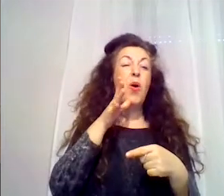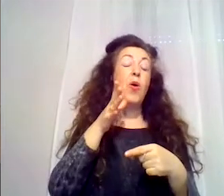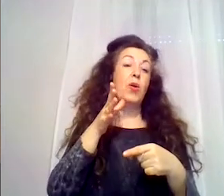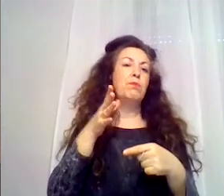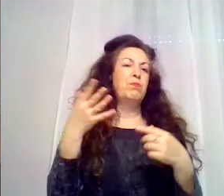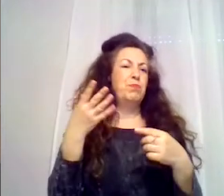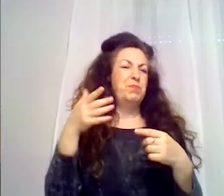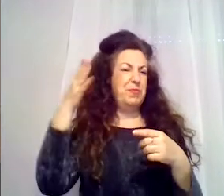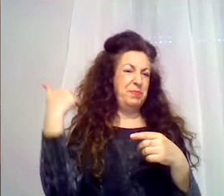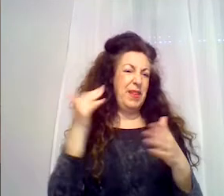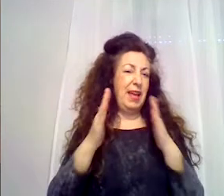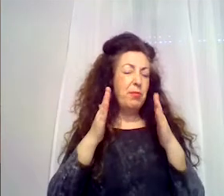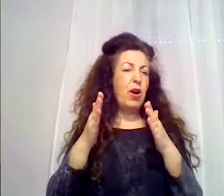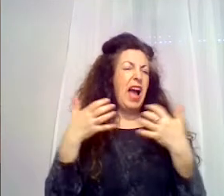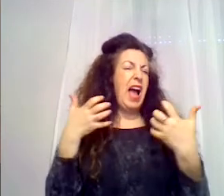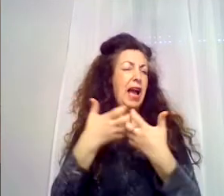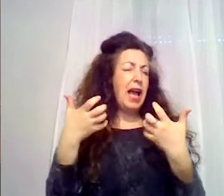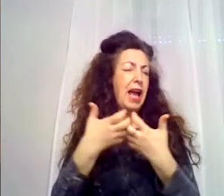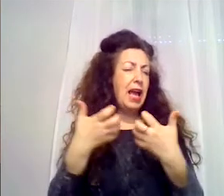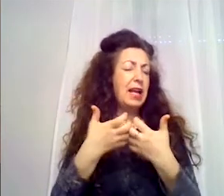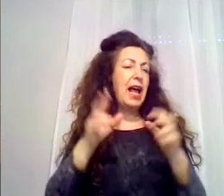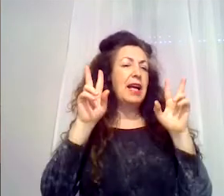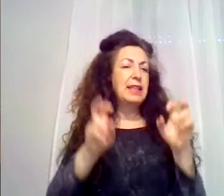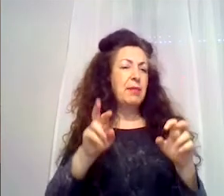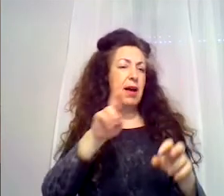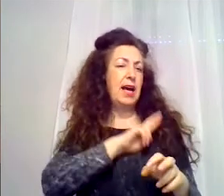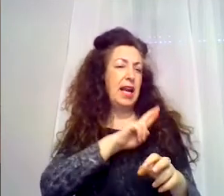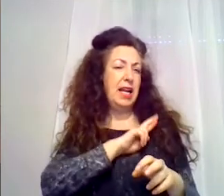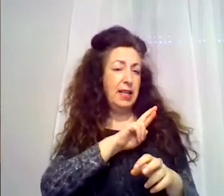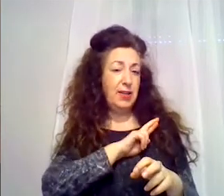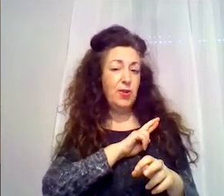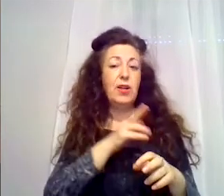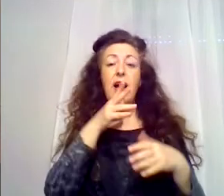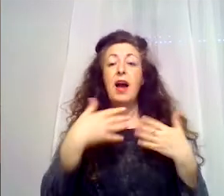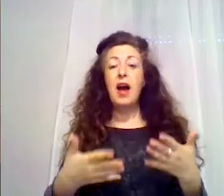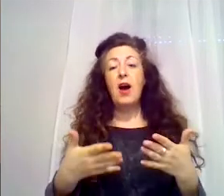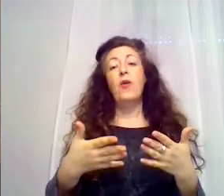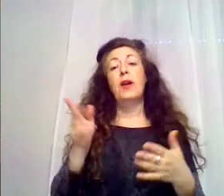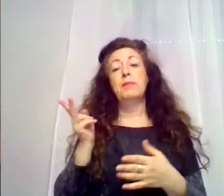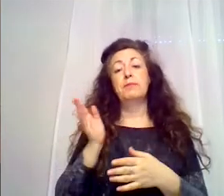ese año. Nacho Ares, especialista, en fin, grande de la obra, ¿verdad?, de